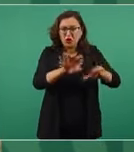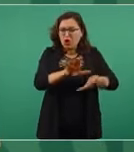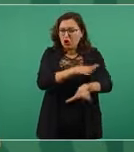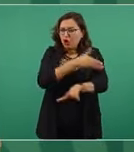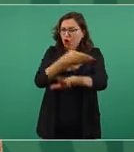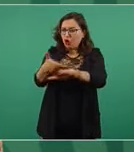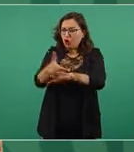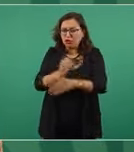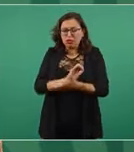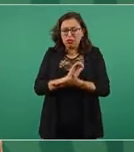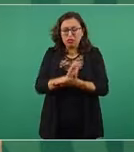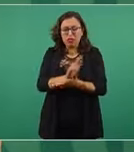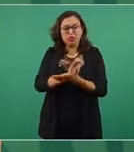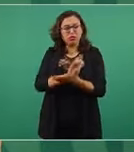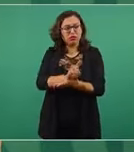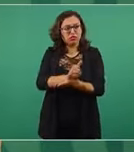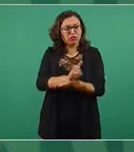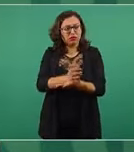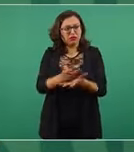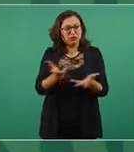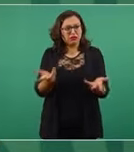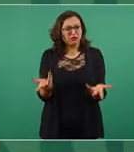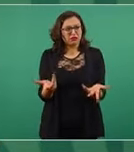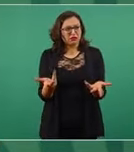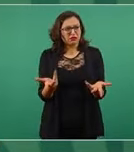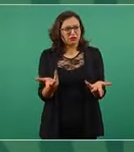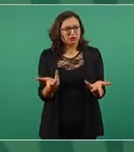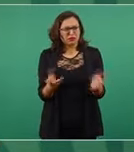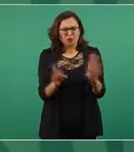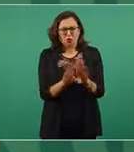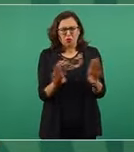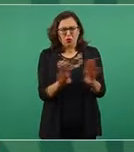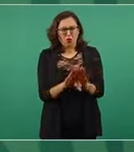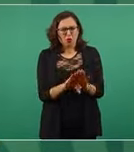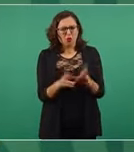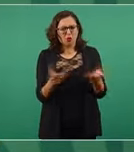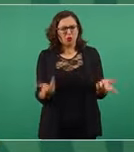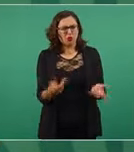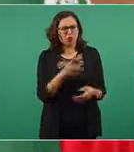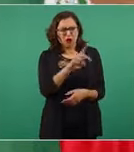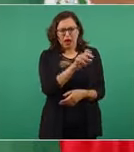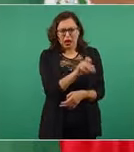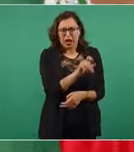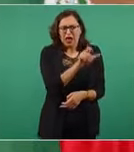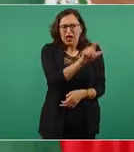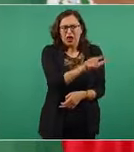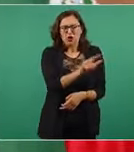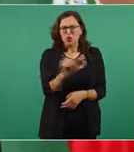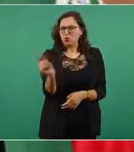gran administrador de este periódico, gran periodista.